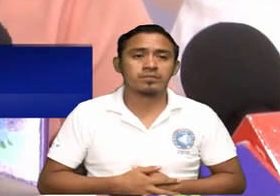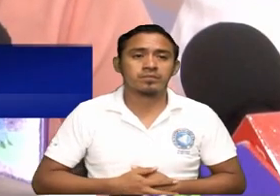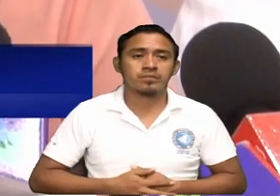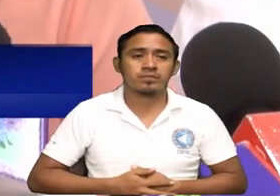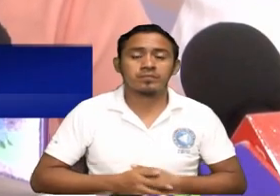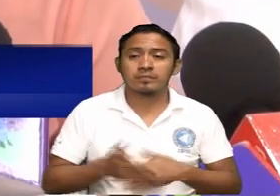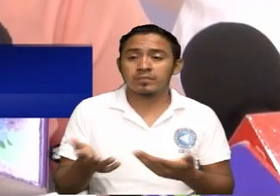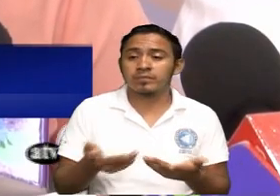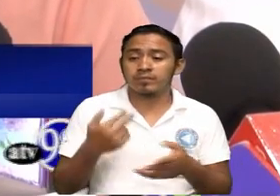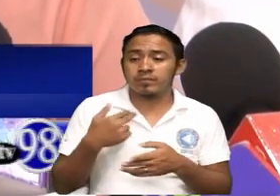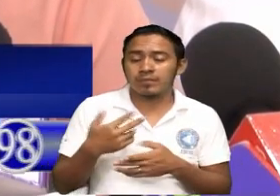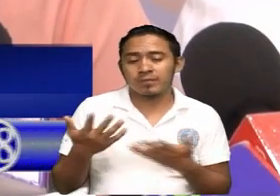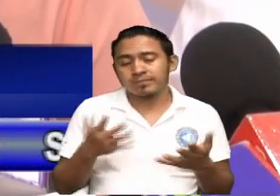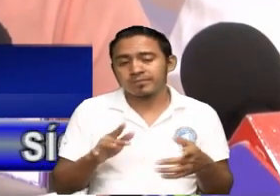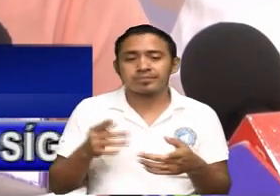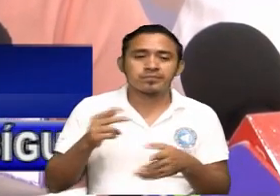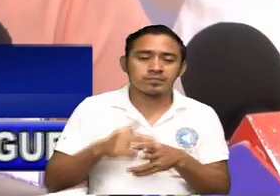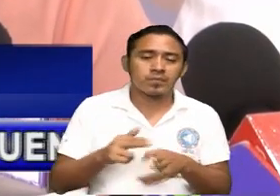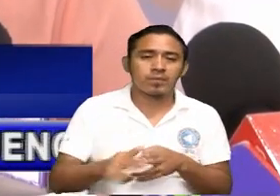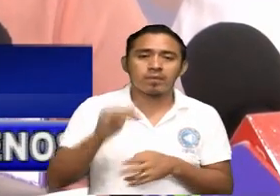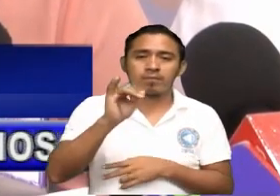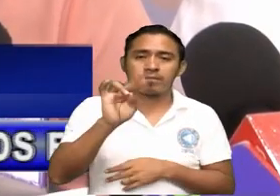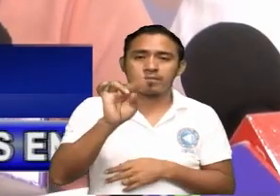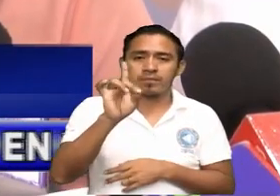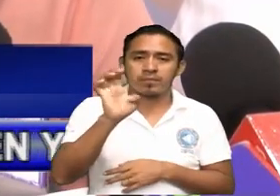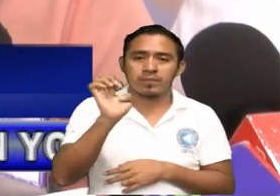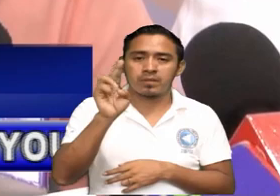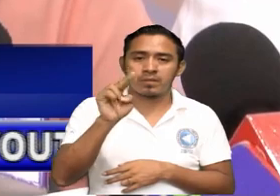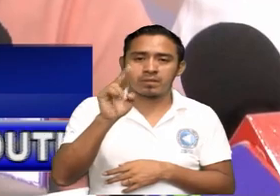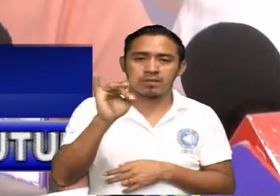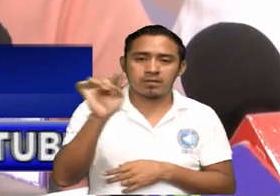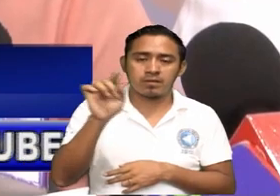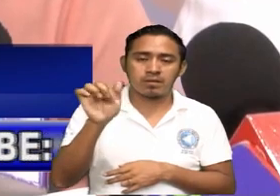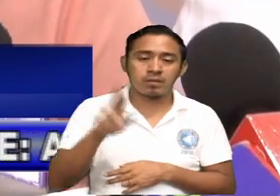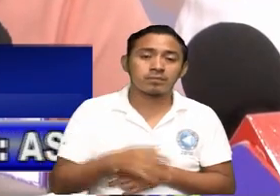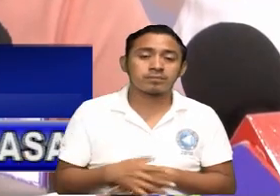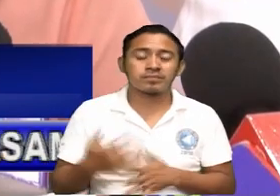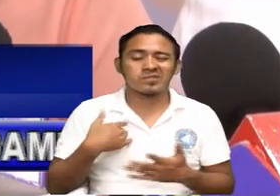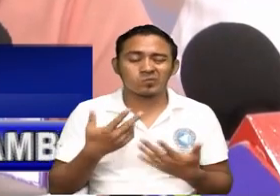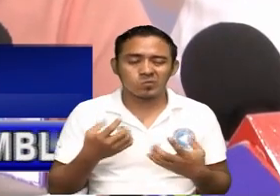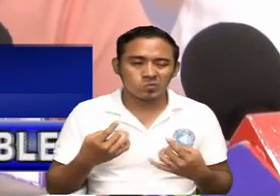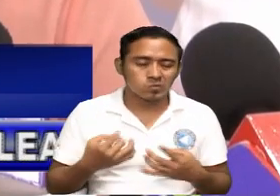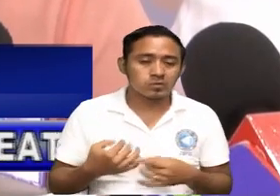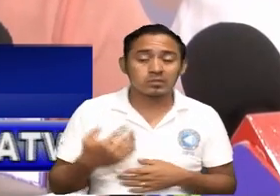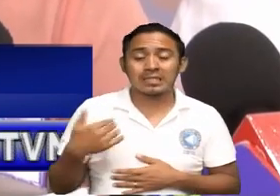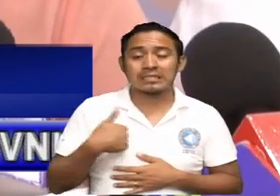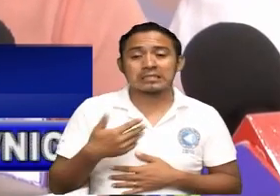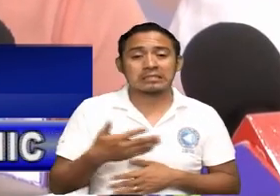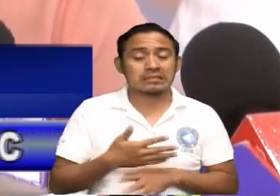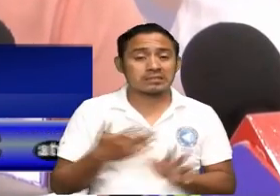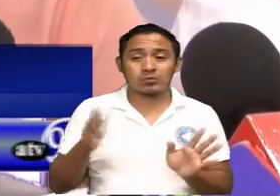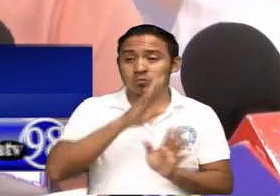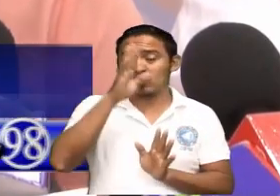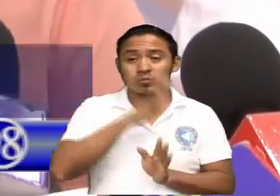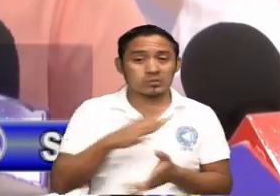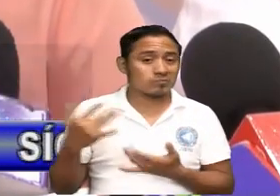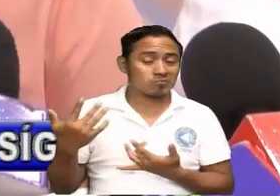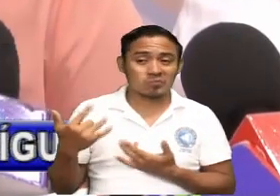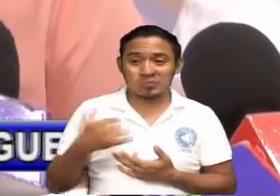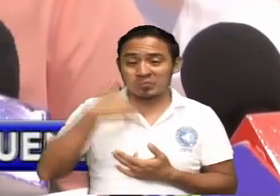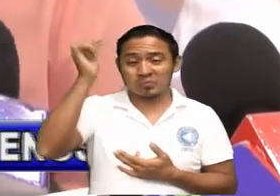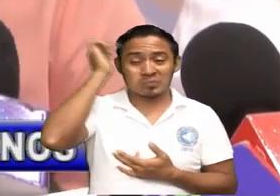a indemnizar realmente a la familia por algo doloroso, algo que nosotros no nos hubiéramos esperado ni